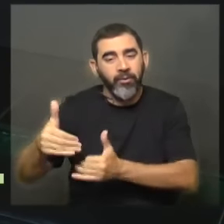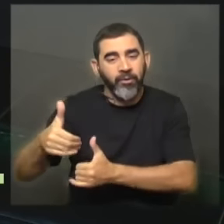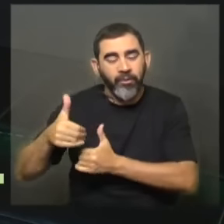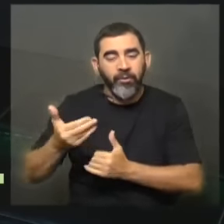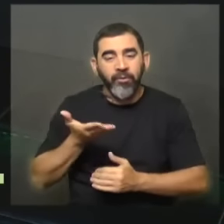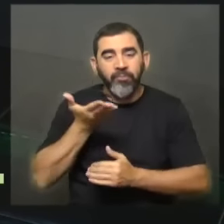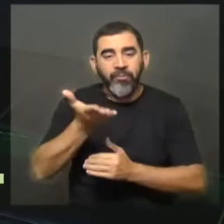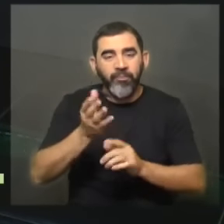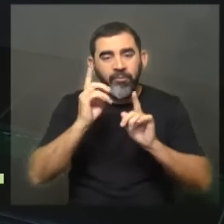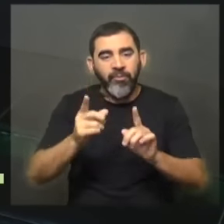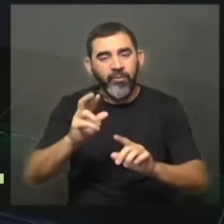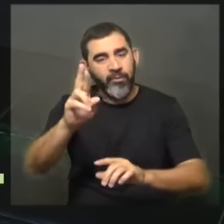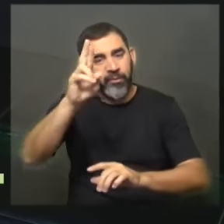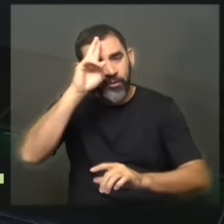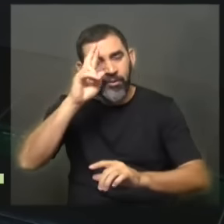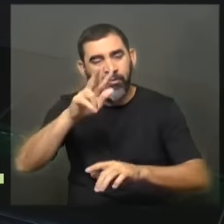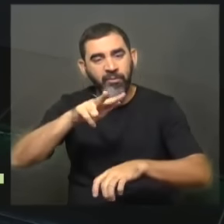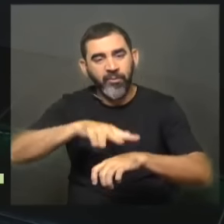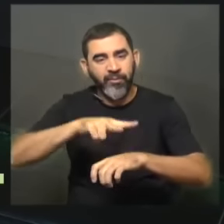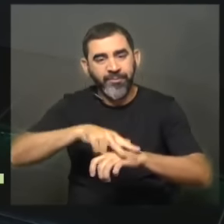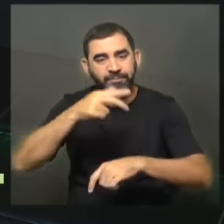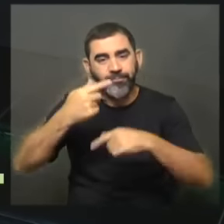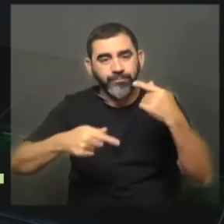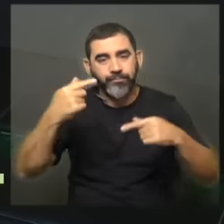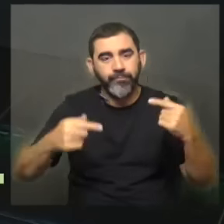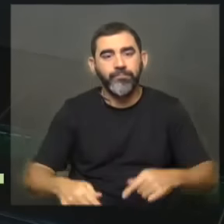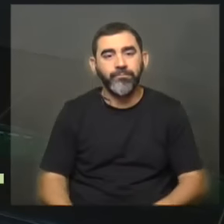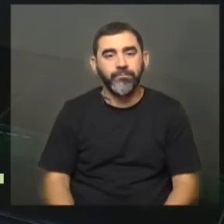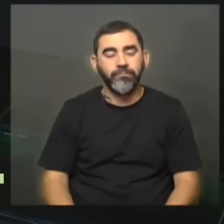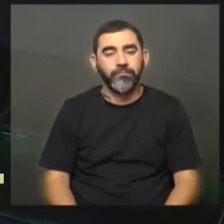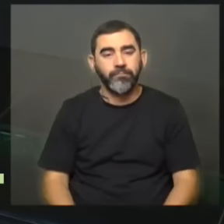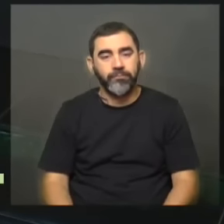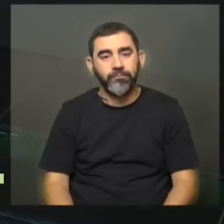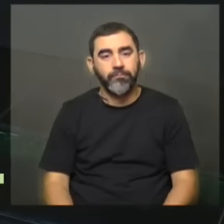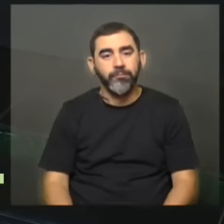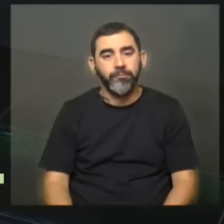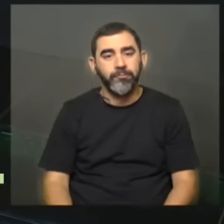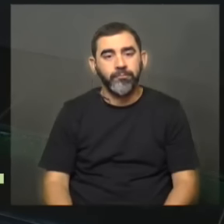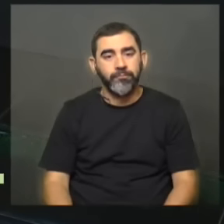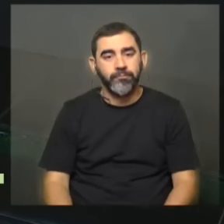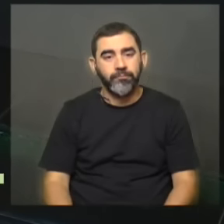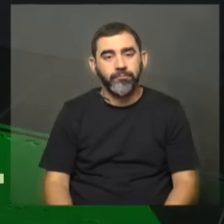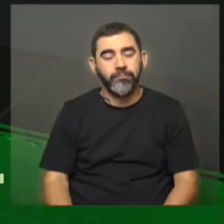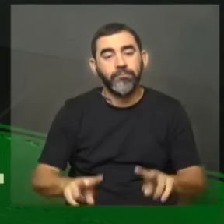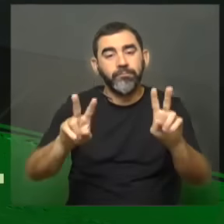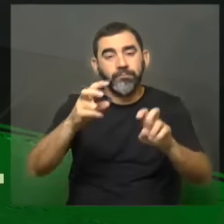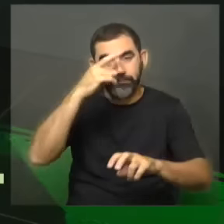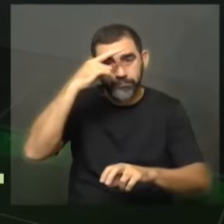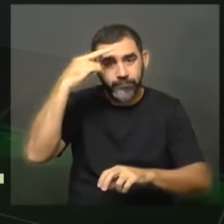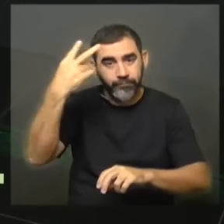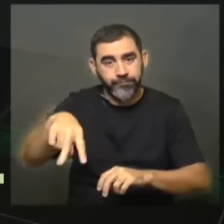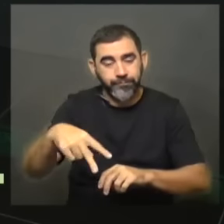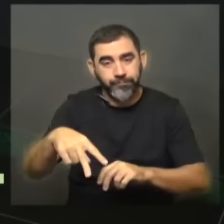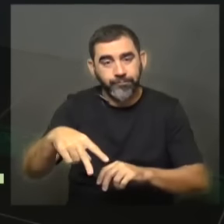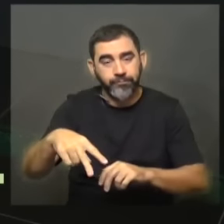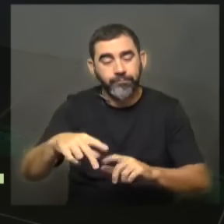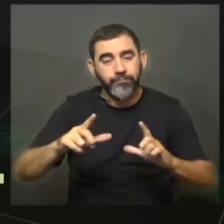además a respetar las recomendaciones de los guardavidas Por otra parte hablando de verano este verano se